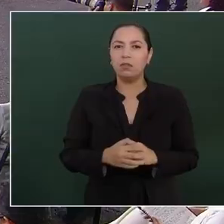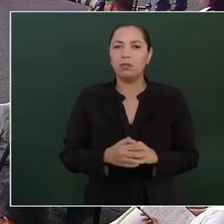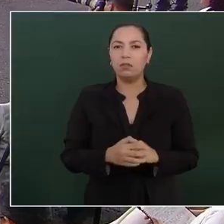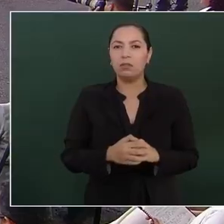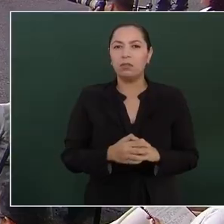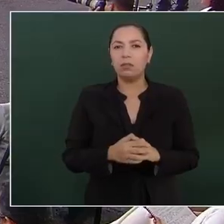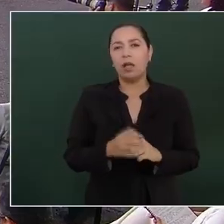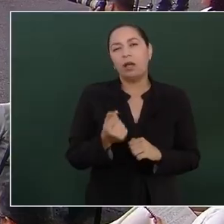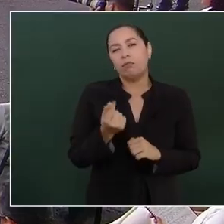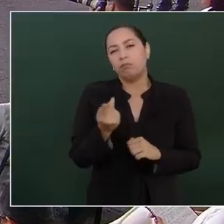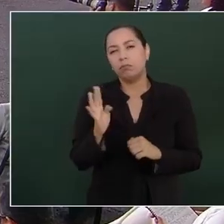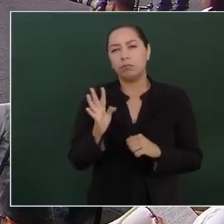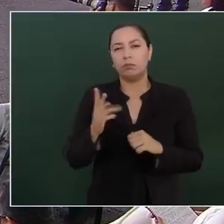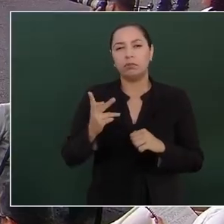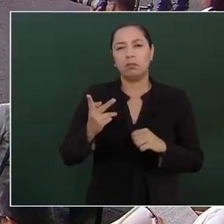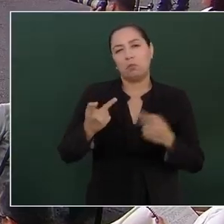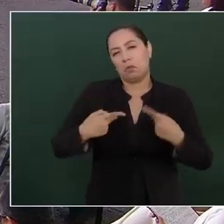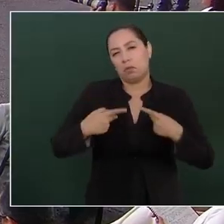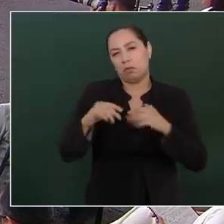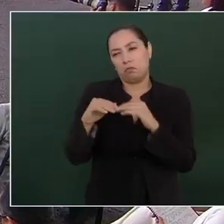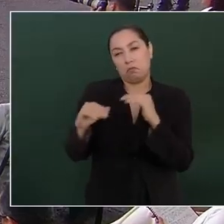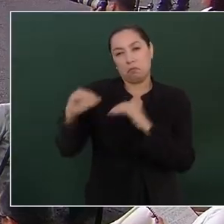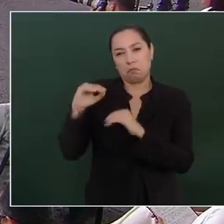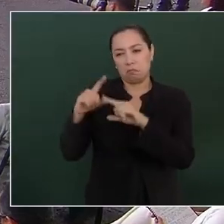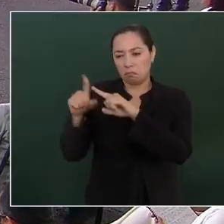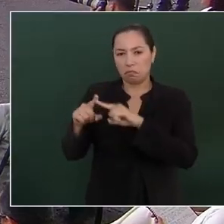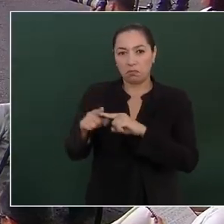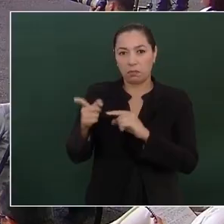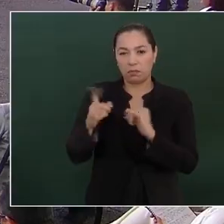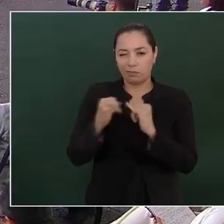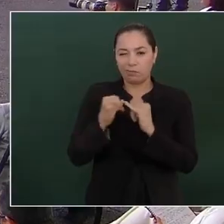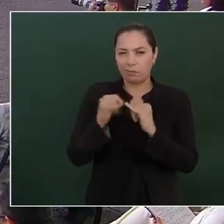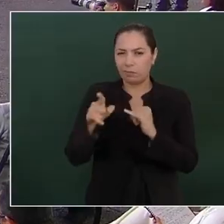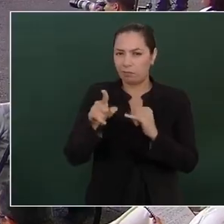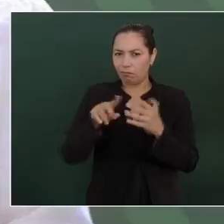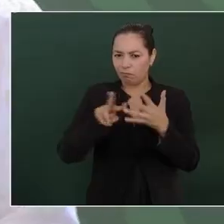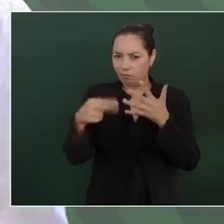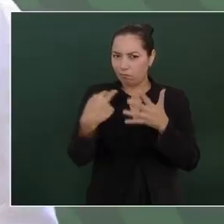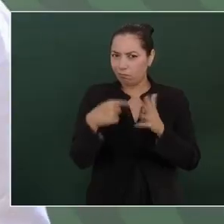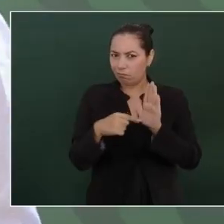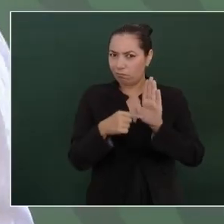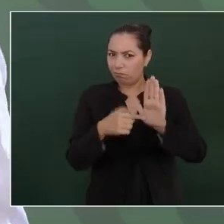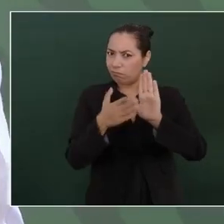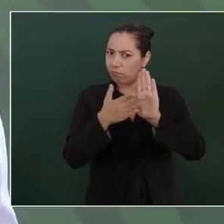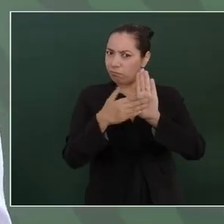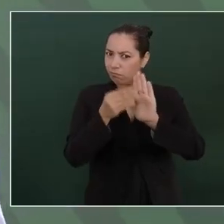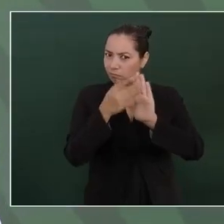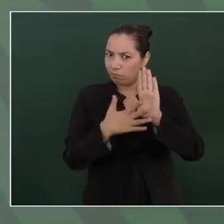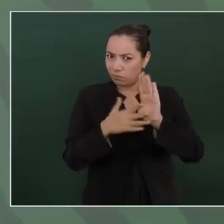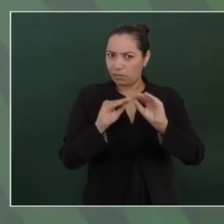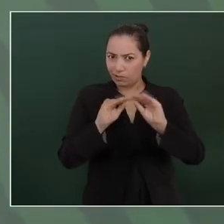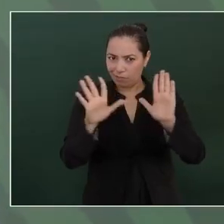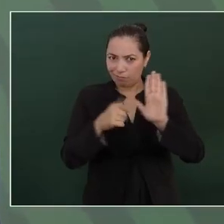unos funcionarios del Instituto de Transparencia,